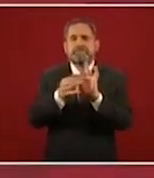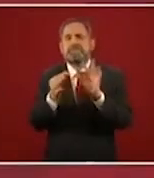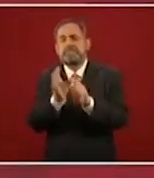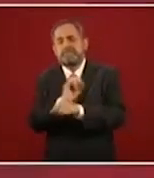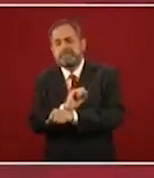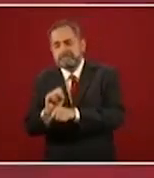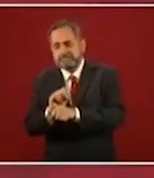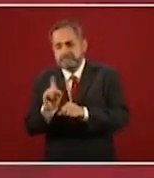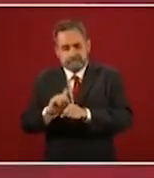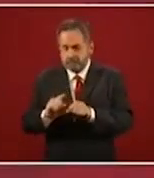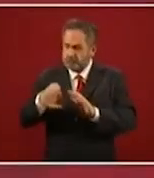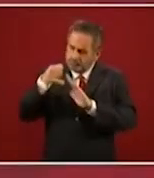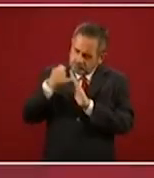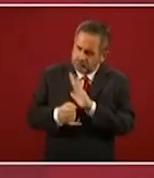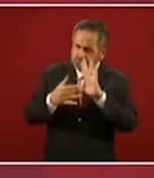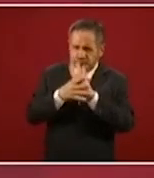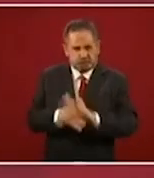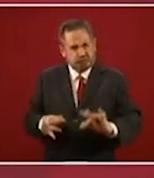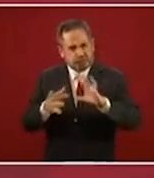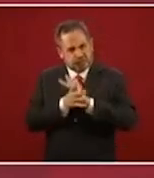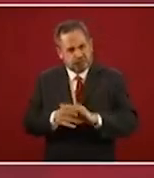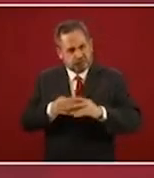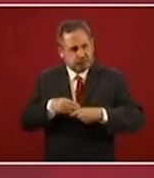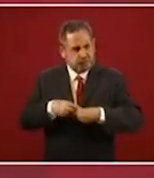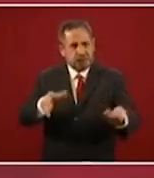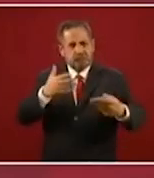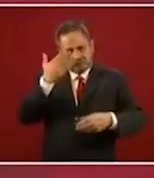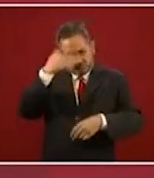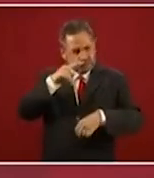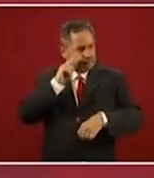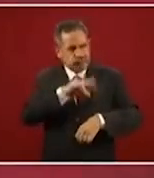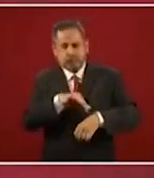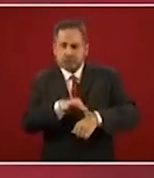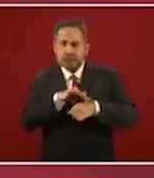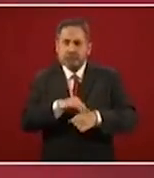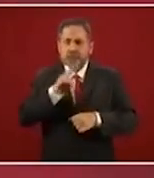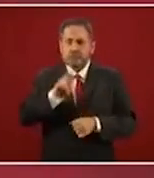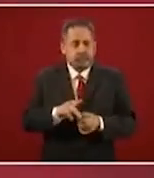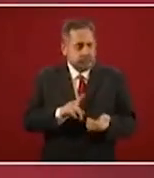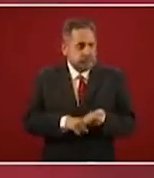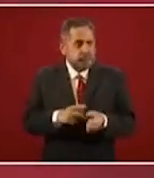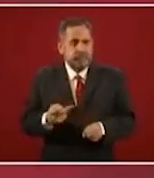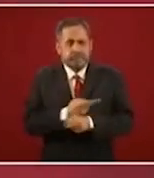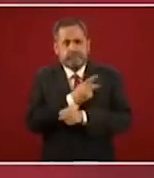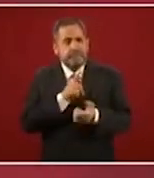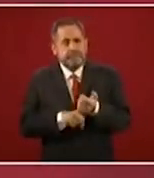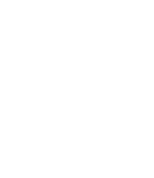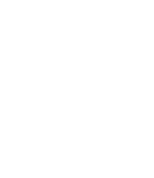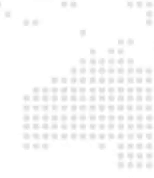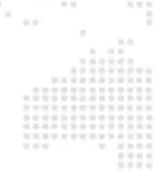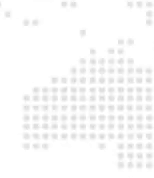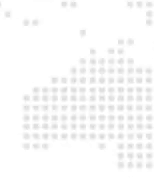sí no lo más cercano a lo que está sucediendo